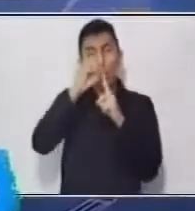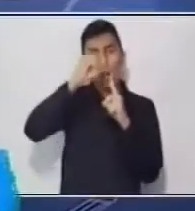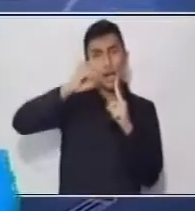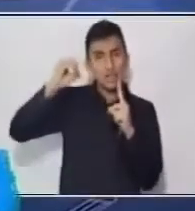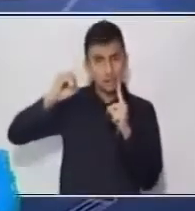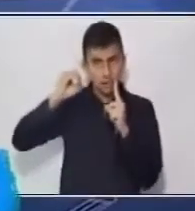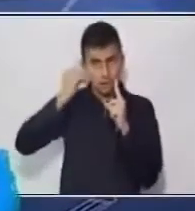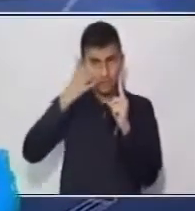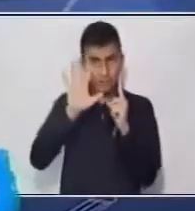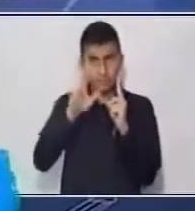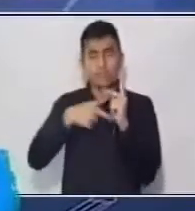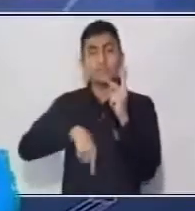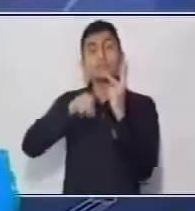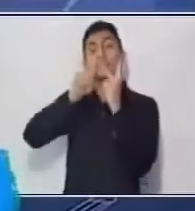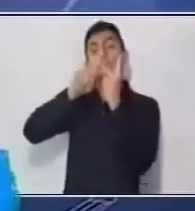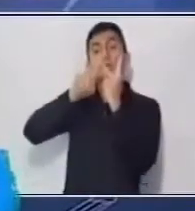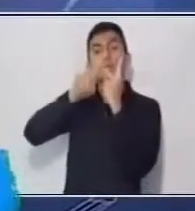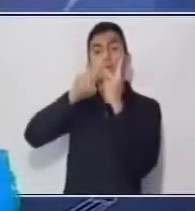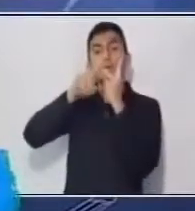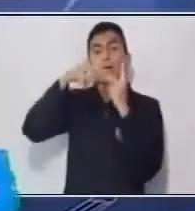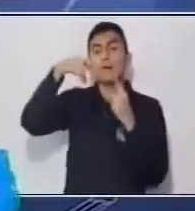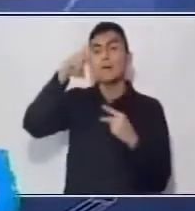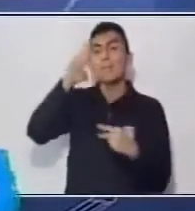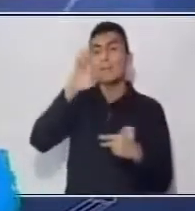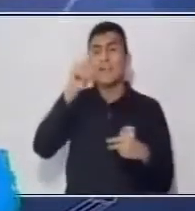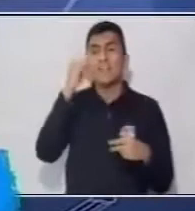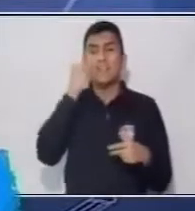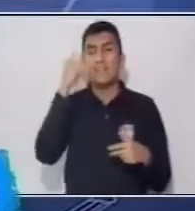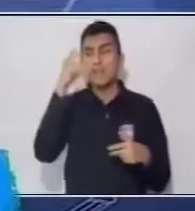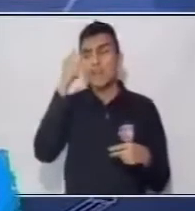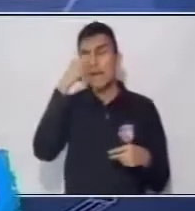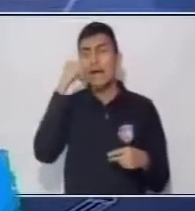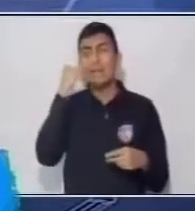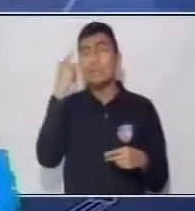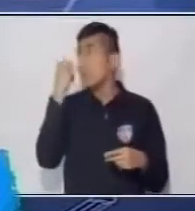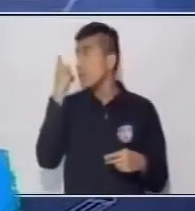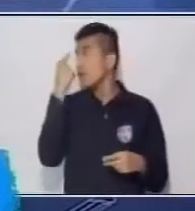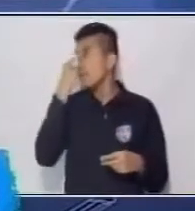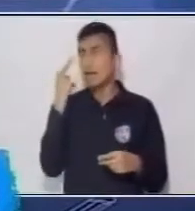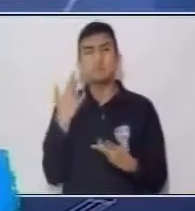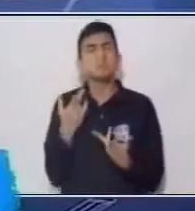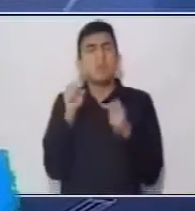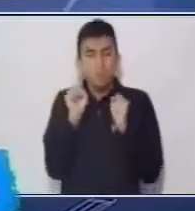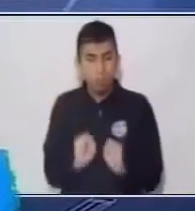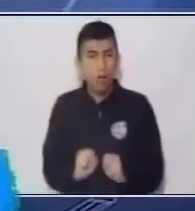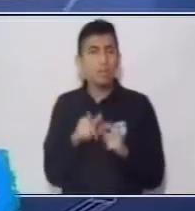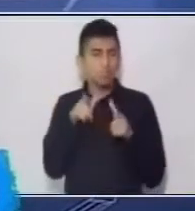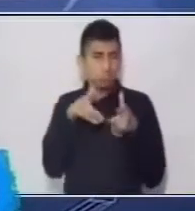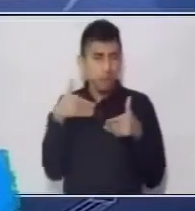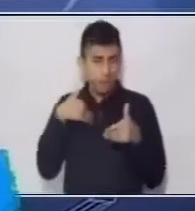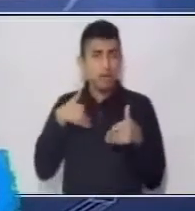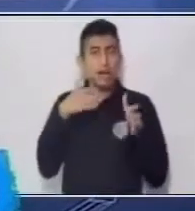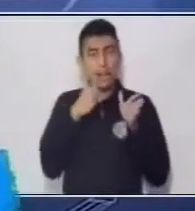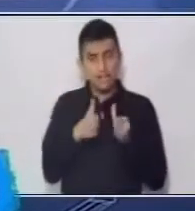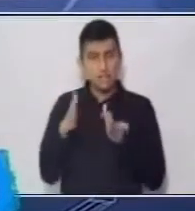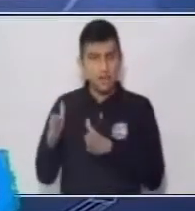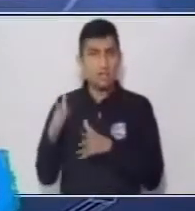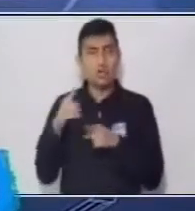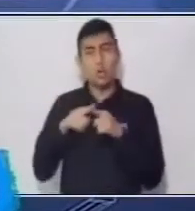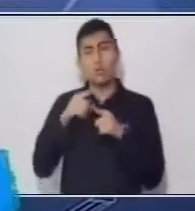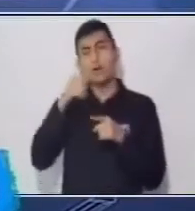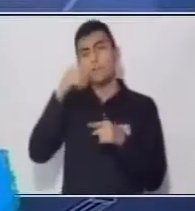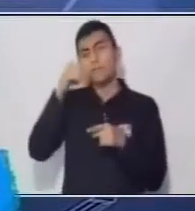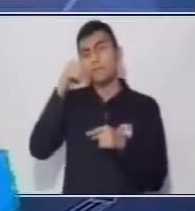oración, y las predicativas, que pueden ser clasificadas en transitivas